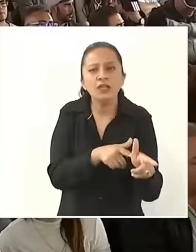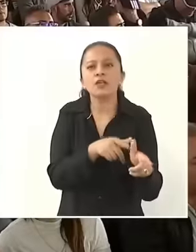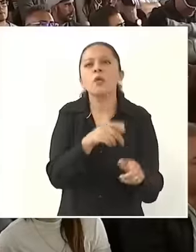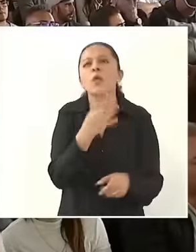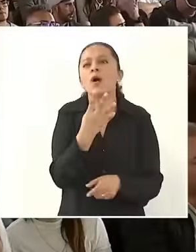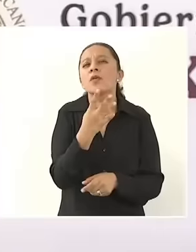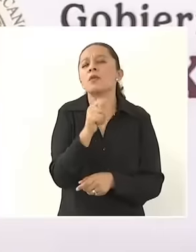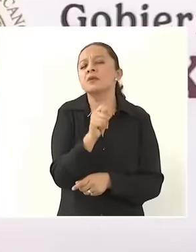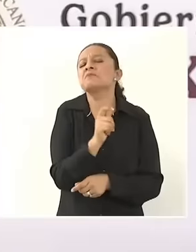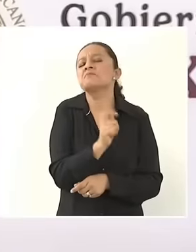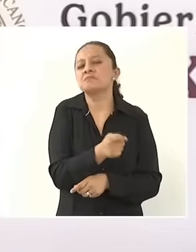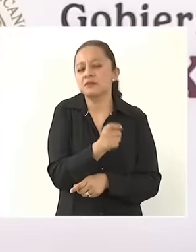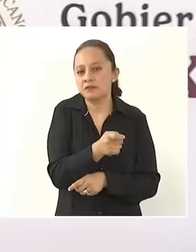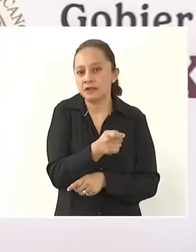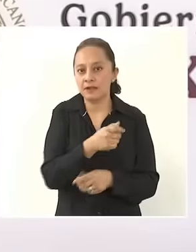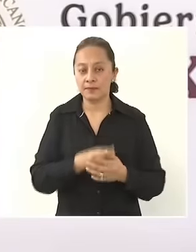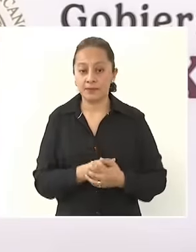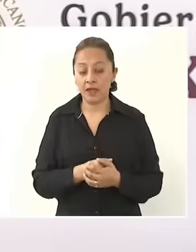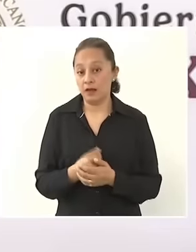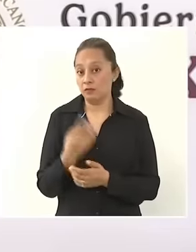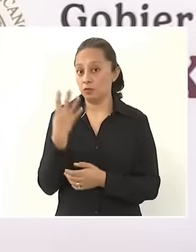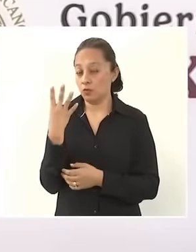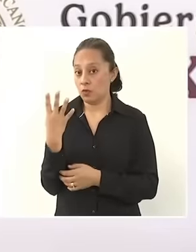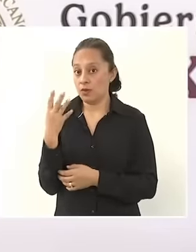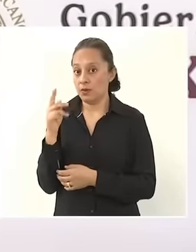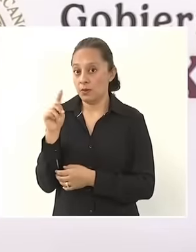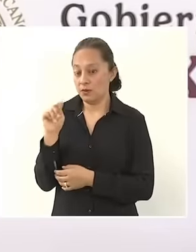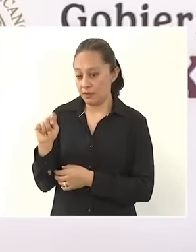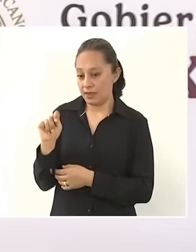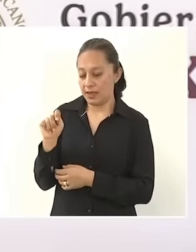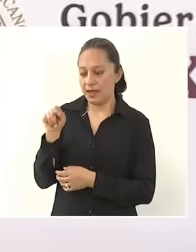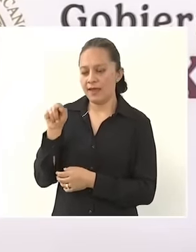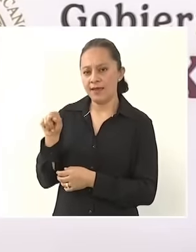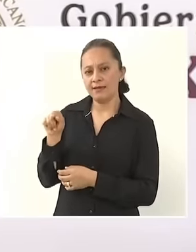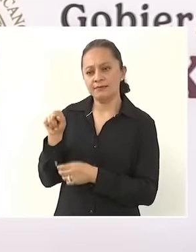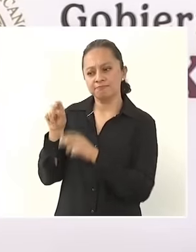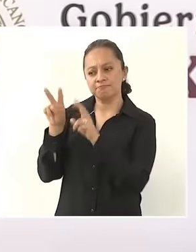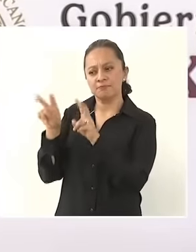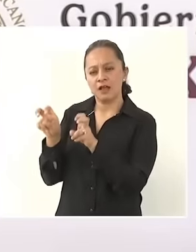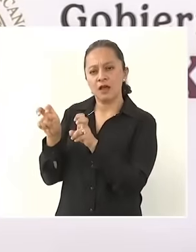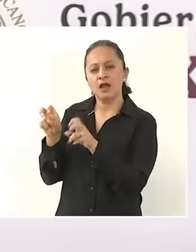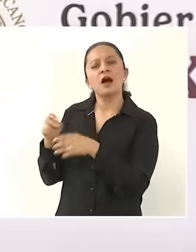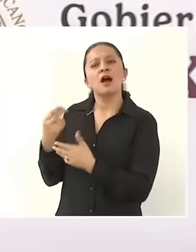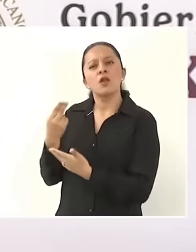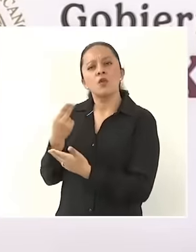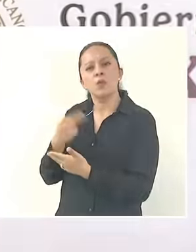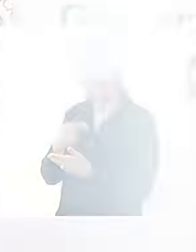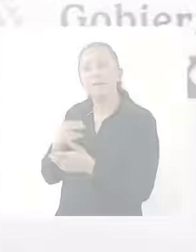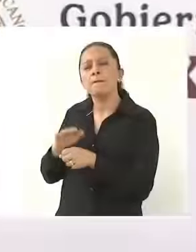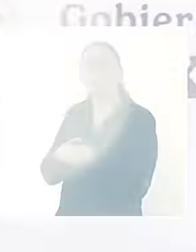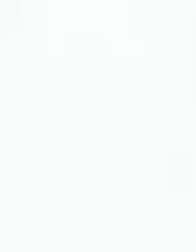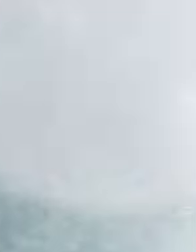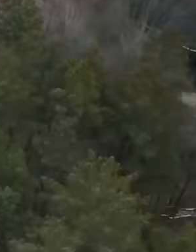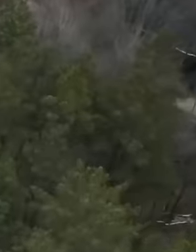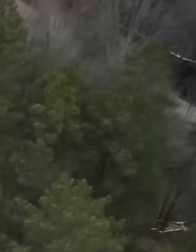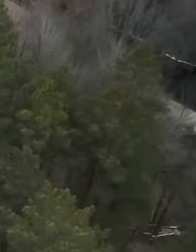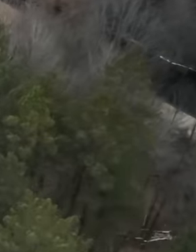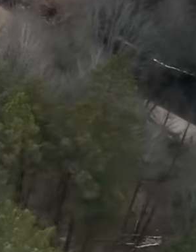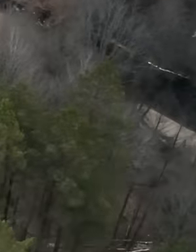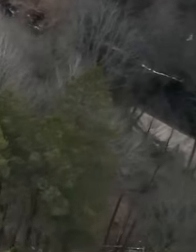evento, la presidenta Claudia Sheinbaum dio a conocer los pormenores de la obra, donde mencionó que esta obra